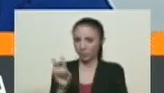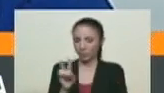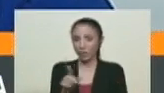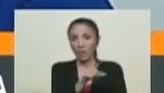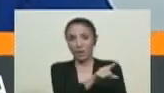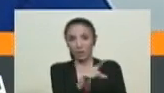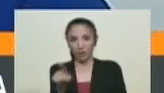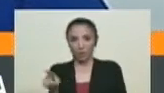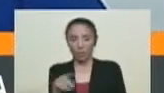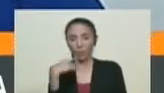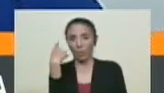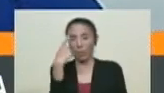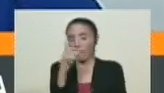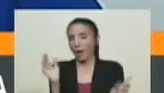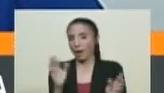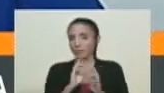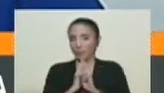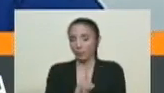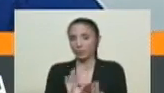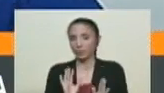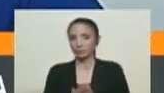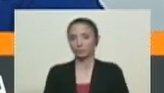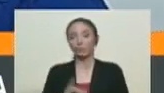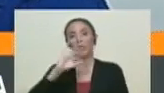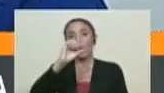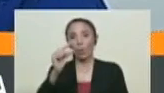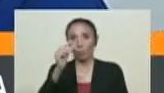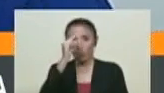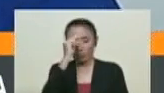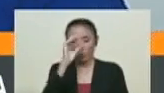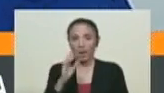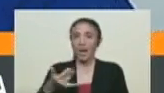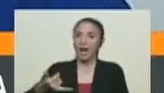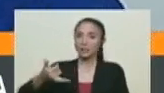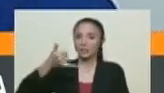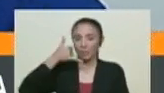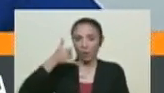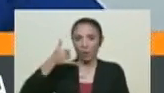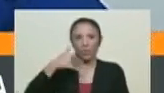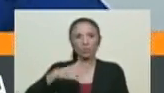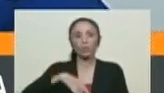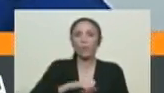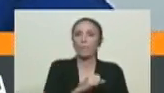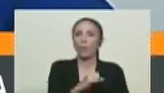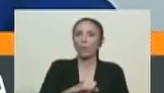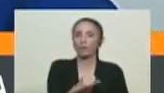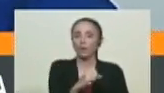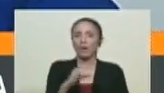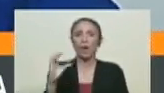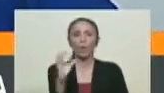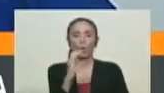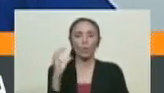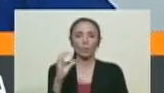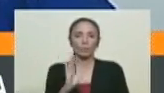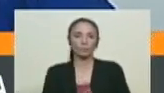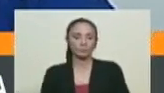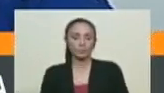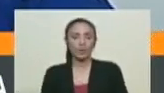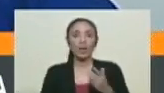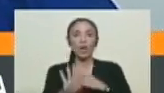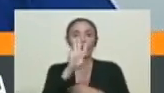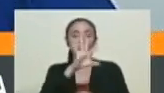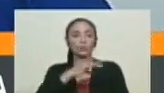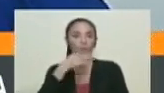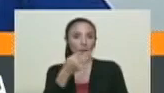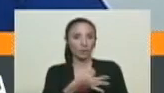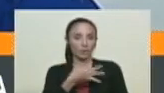propias conclusiones. Julio Borges ayer recibió una llamada de Bogotá y le hablaron en inglés, 4 de la tarde en